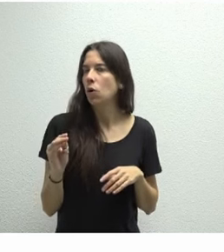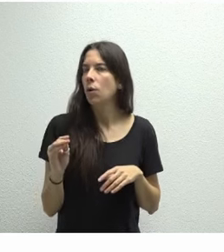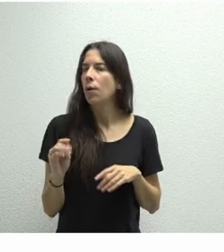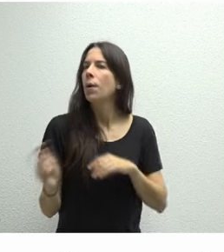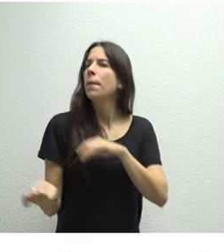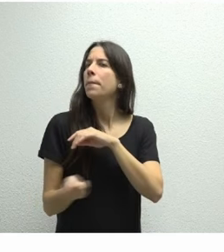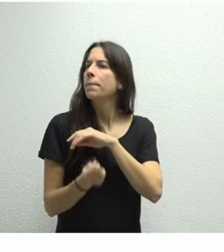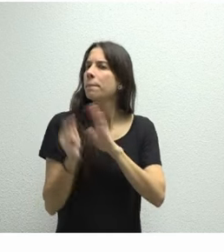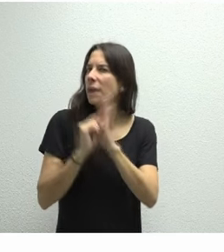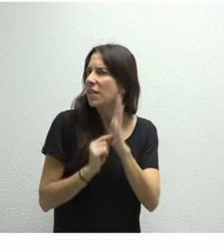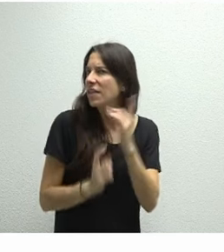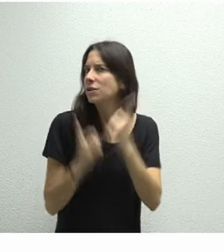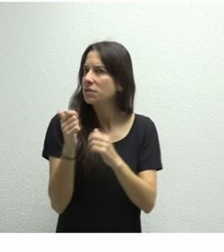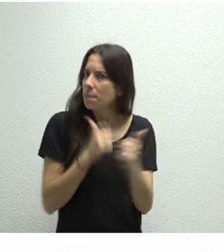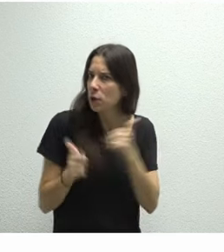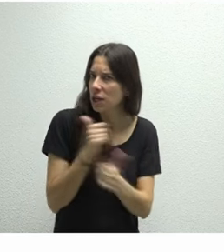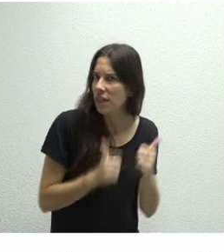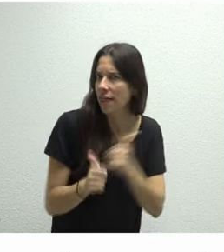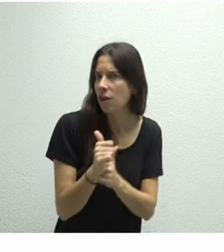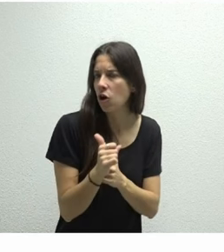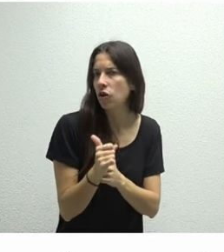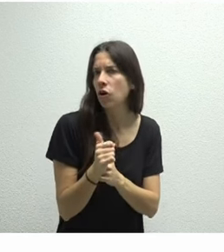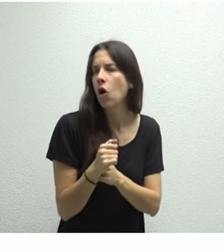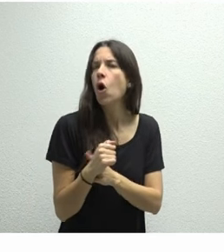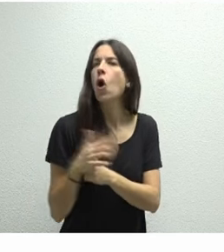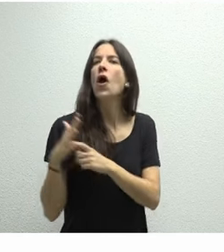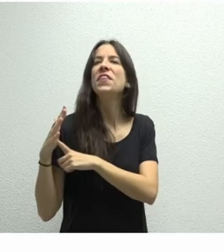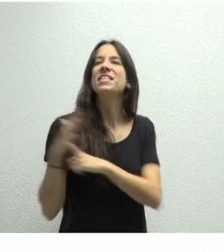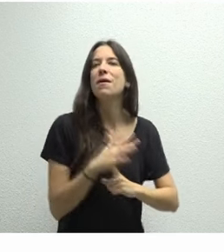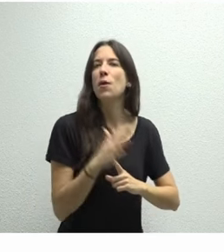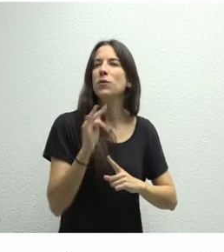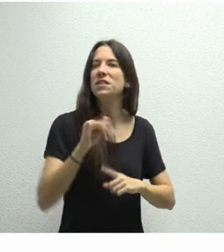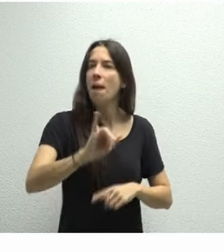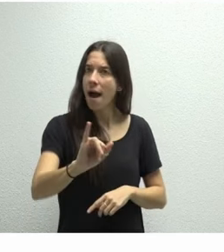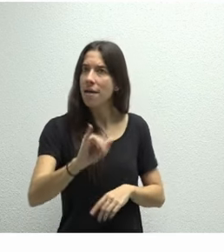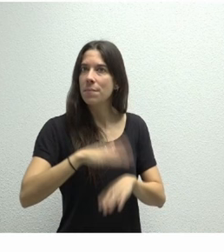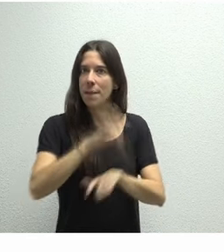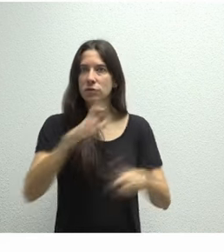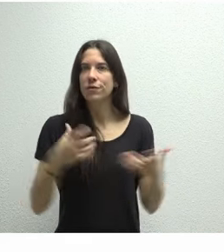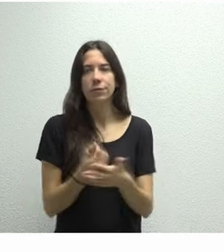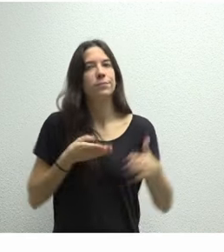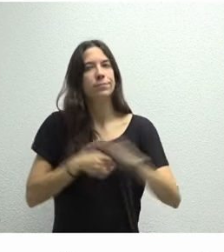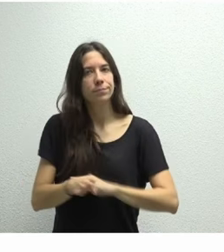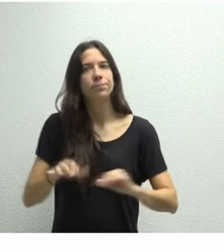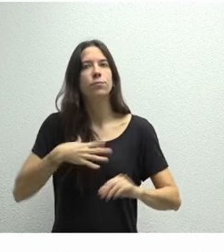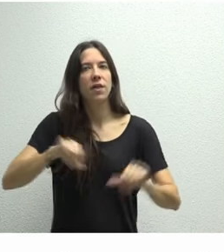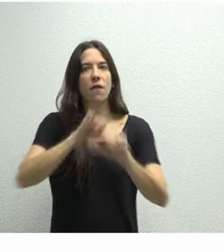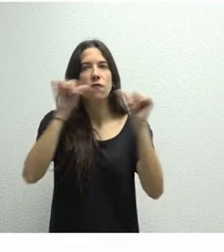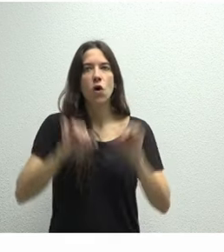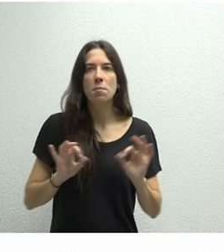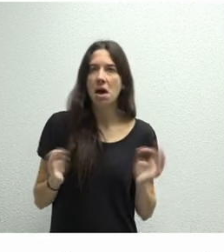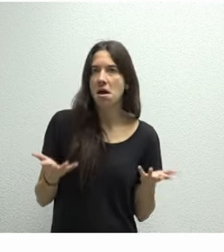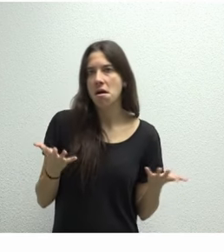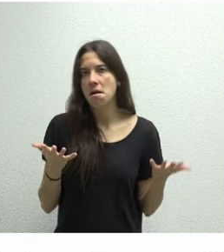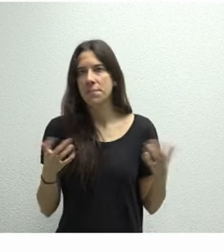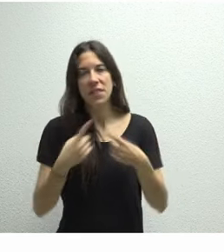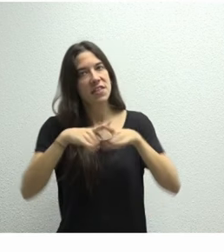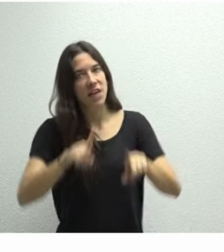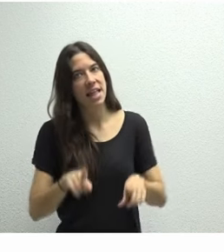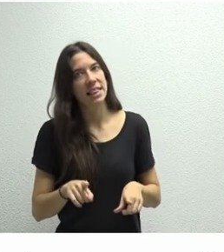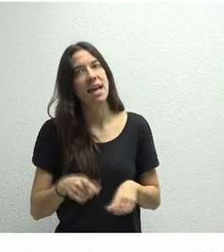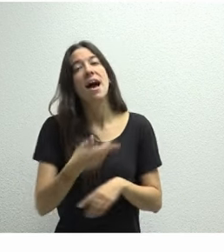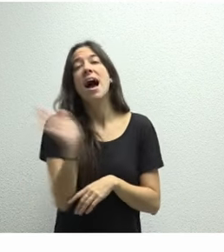de priorización de discriminación positiva para que todas las personas accedan de una forma diferente al